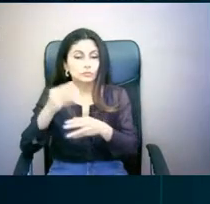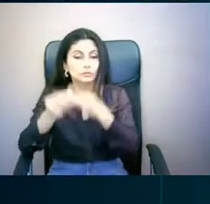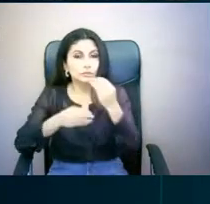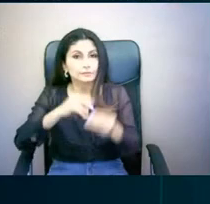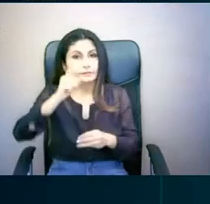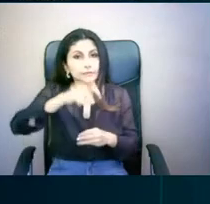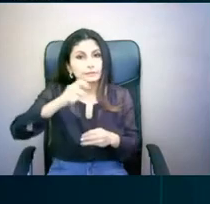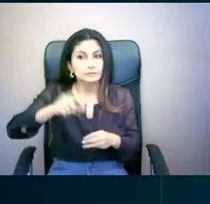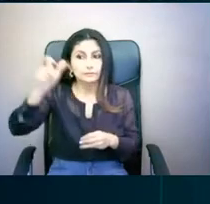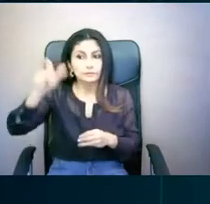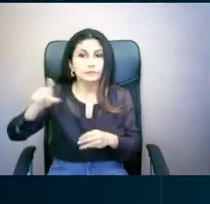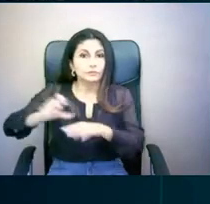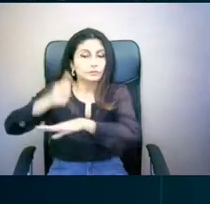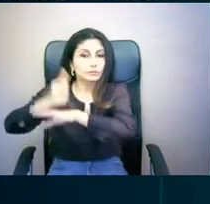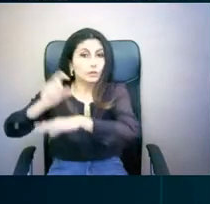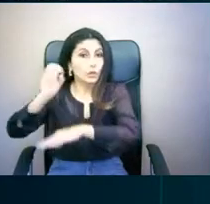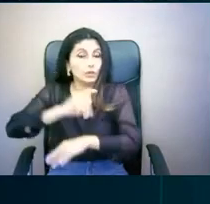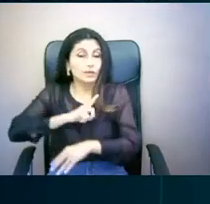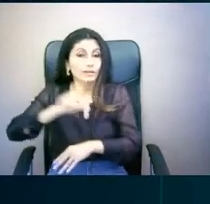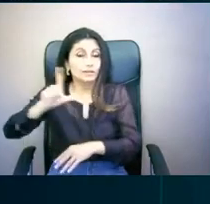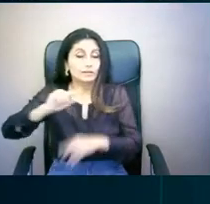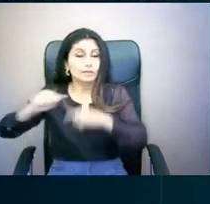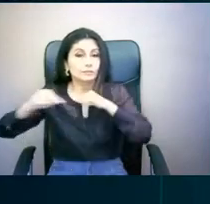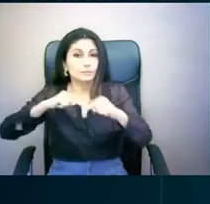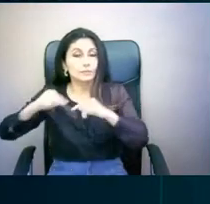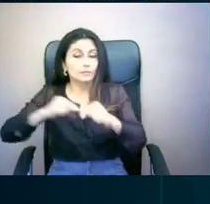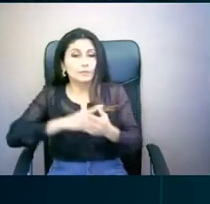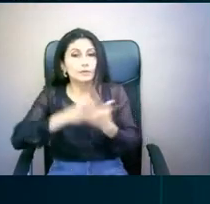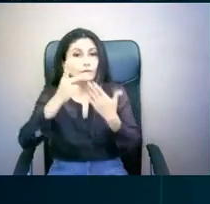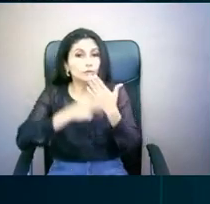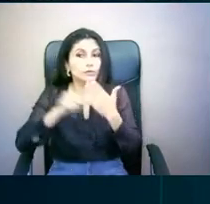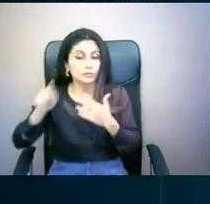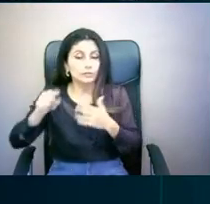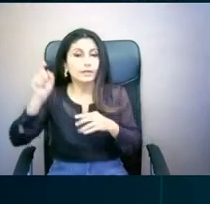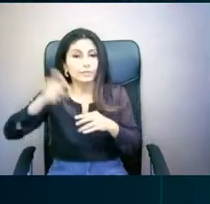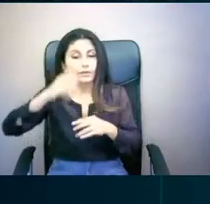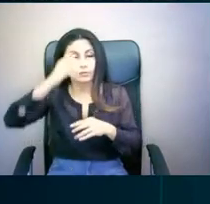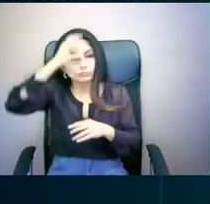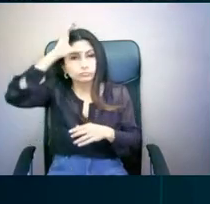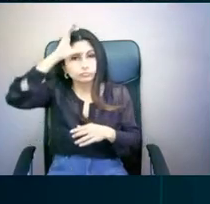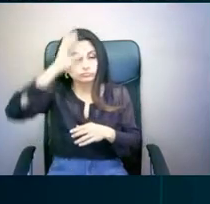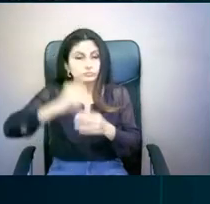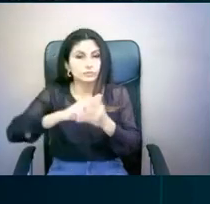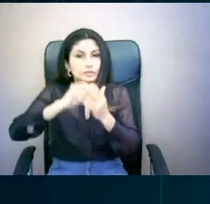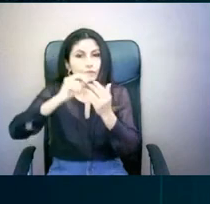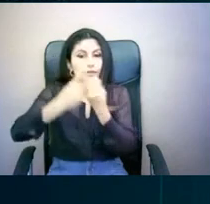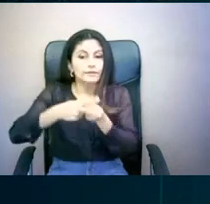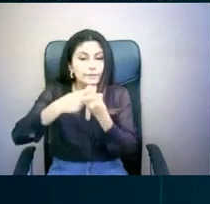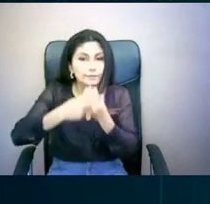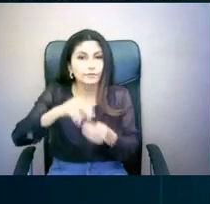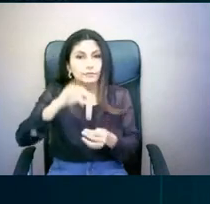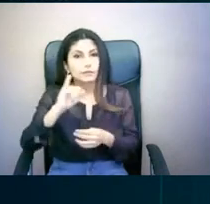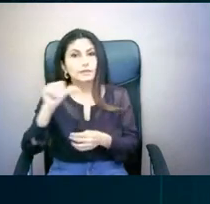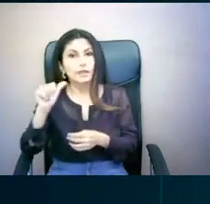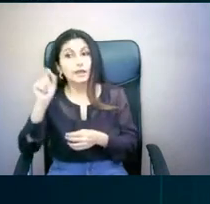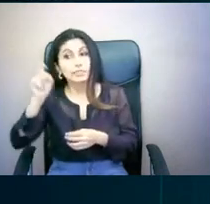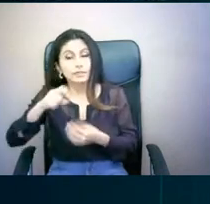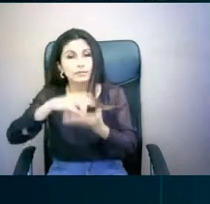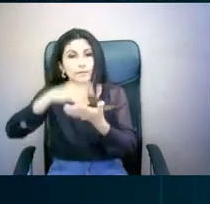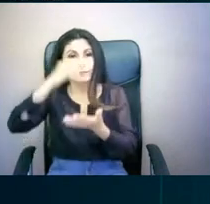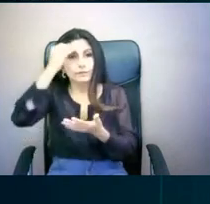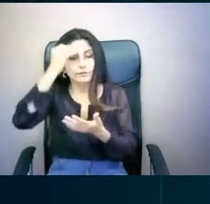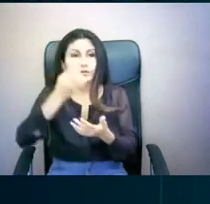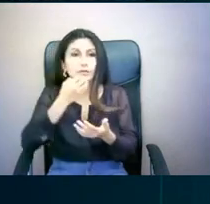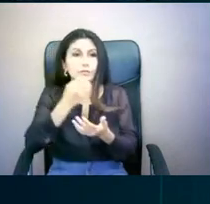necesidad de que el gestor o líder de un proyecto, el gerente de proyectos, tenga conocimientos de las herramientas de inteligencia artificial. No como